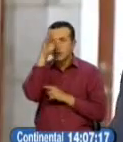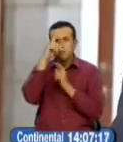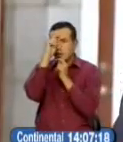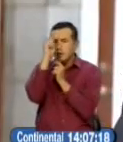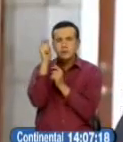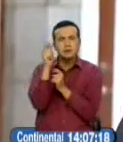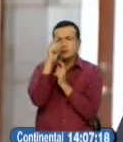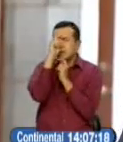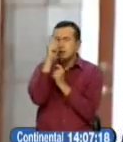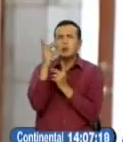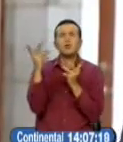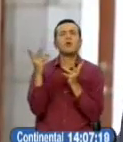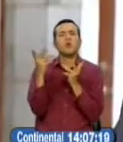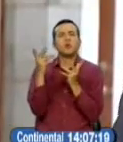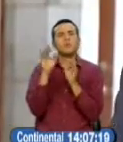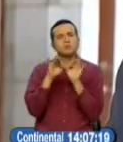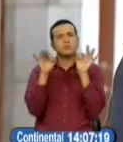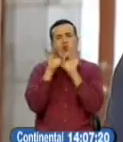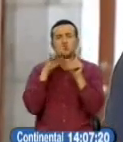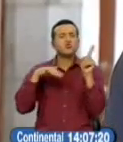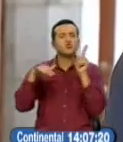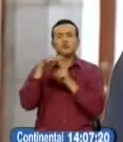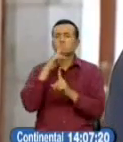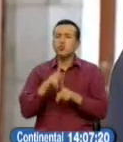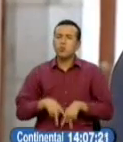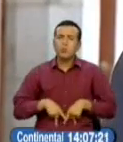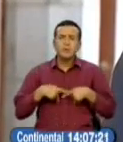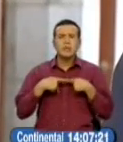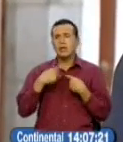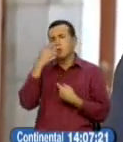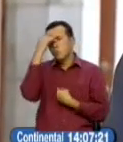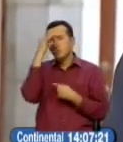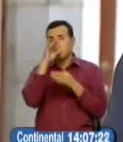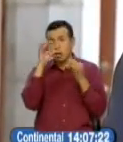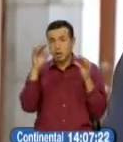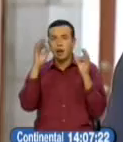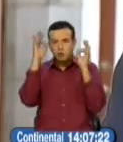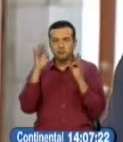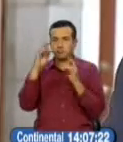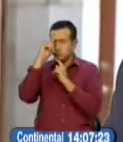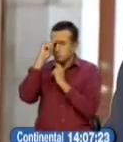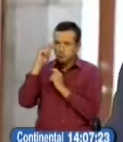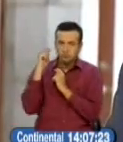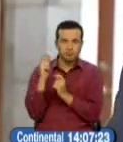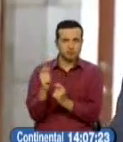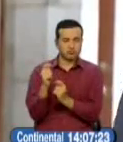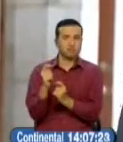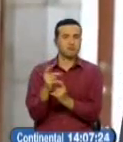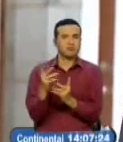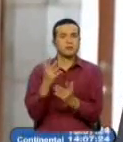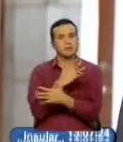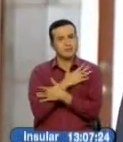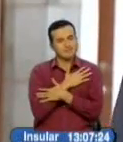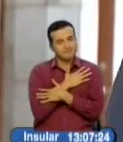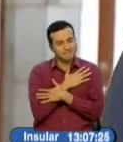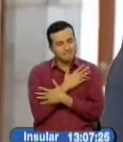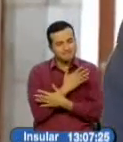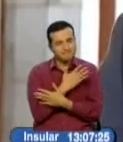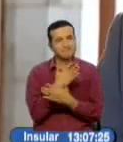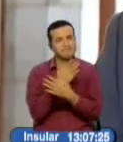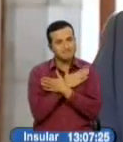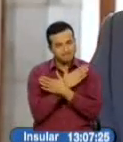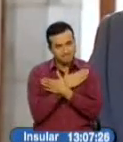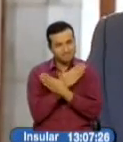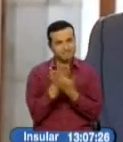la dignidad se construye con condiciones de vida y con una educación de calidad. En este sentido, una felicidad de tener